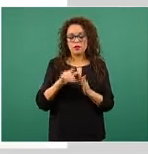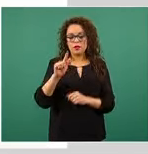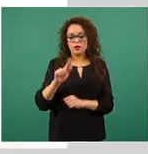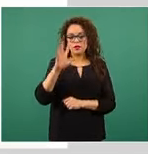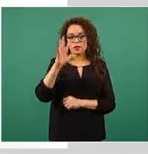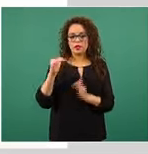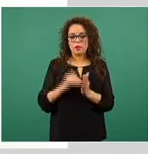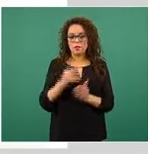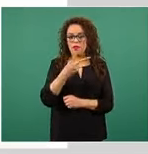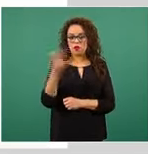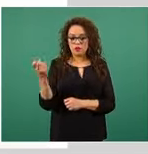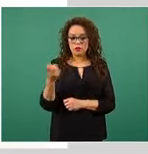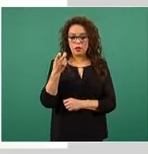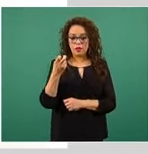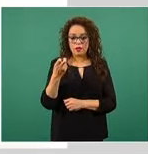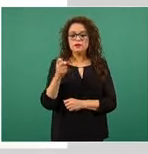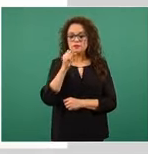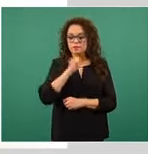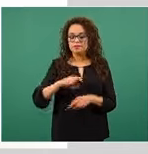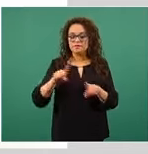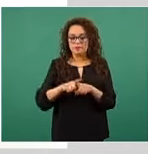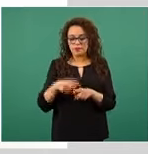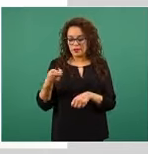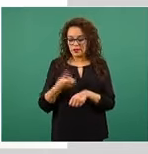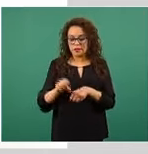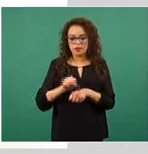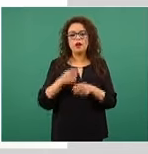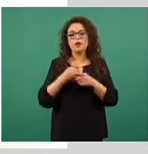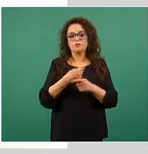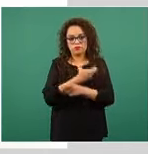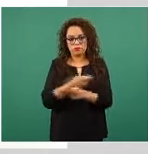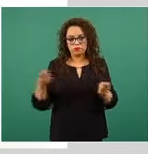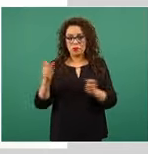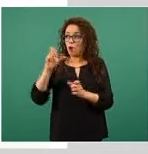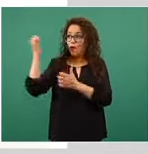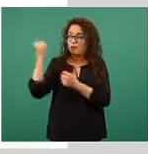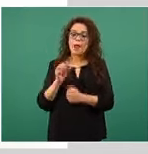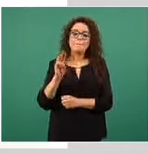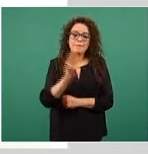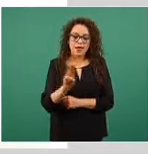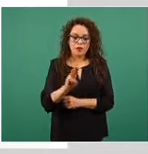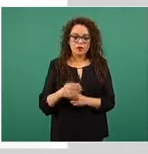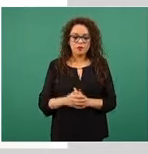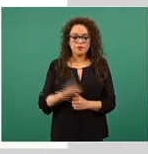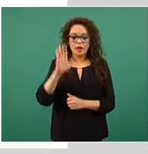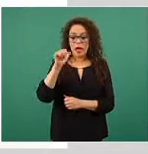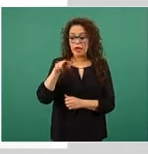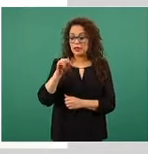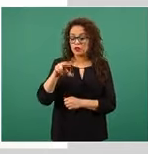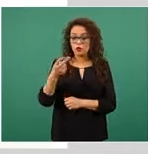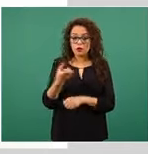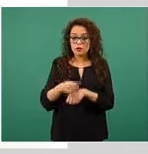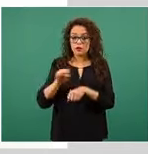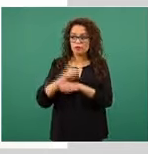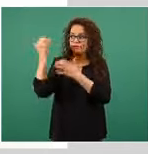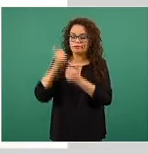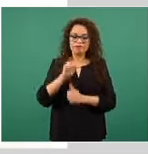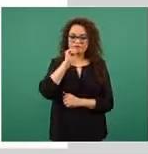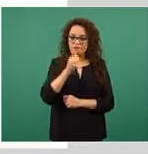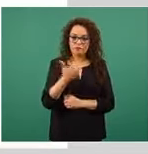1.075.200 y serán distribuidas también a lo largo de la semana, llegarán el miércoles. De CanSino no tenemos programado para esta semana.